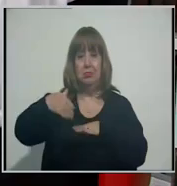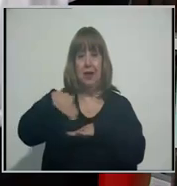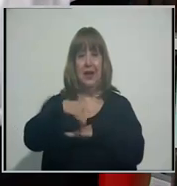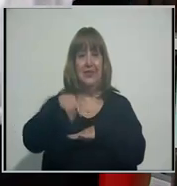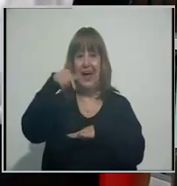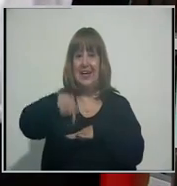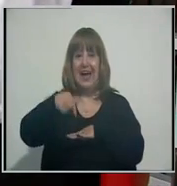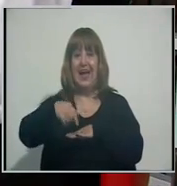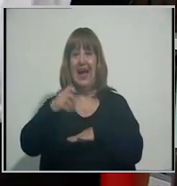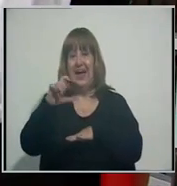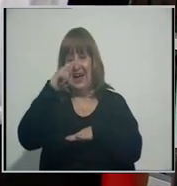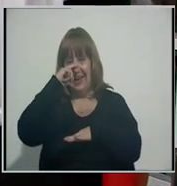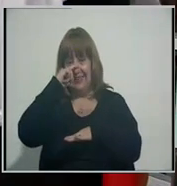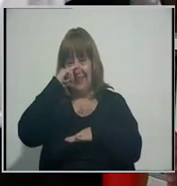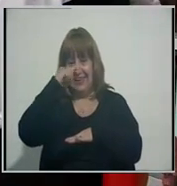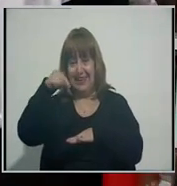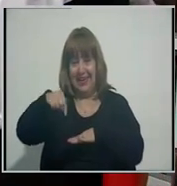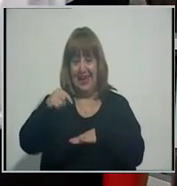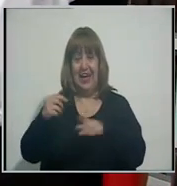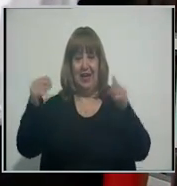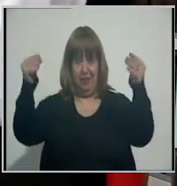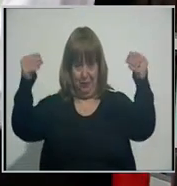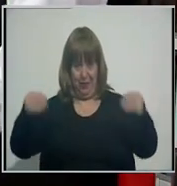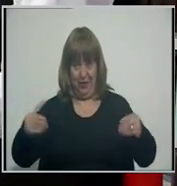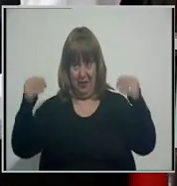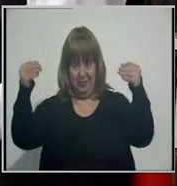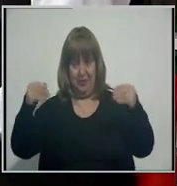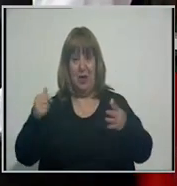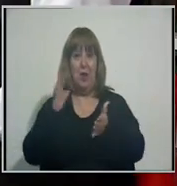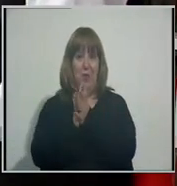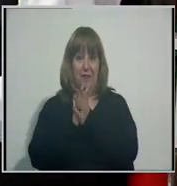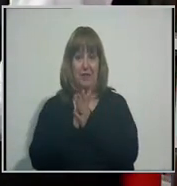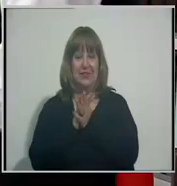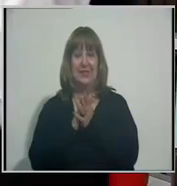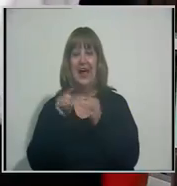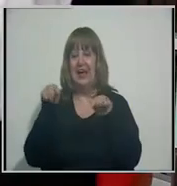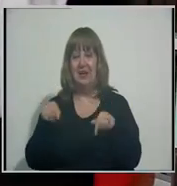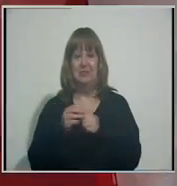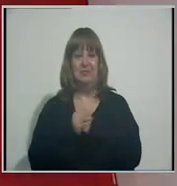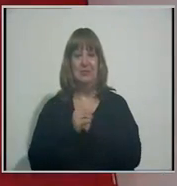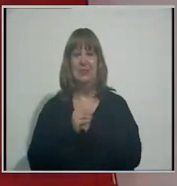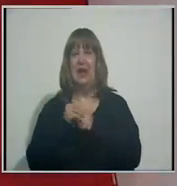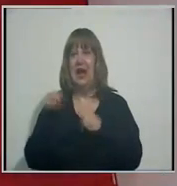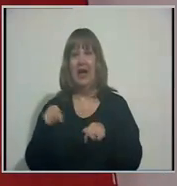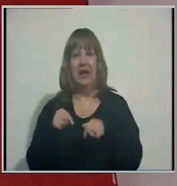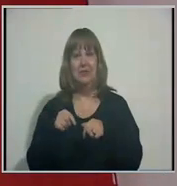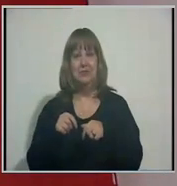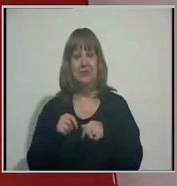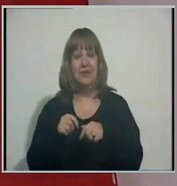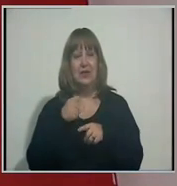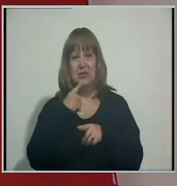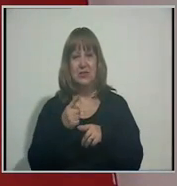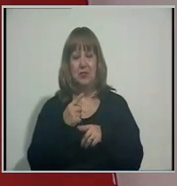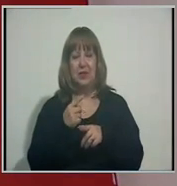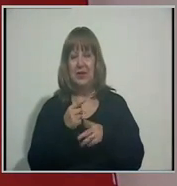Acá. Del multimedia. Depende de la frase, sí. ¿Qué frase tirarías ahora? Para acá, no, la que siempre digo